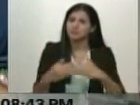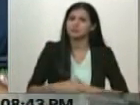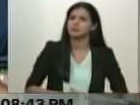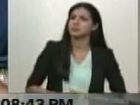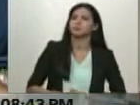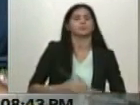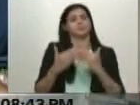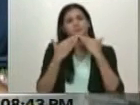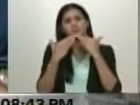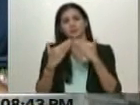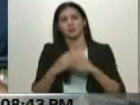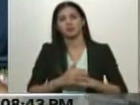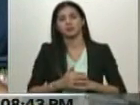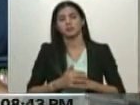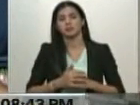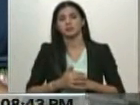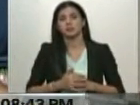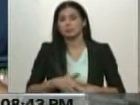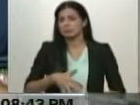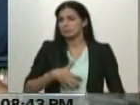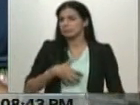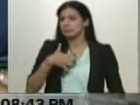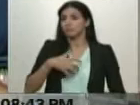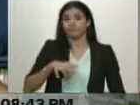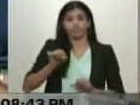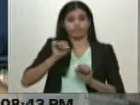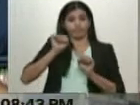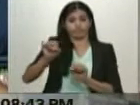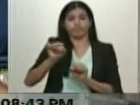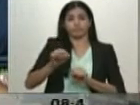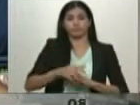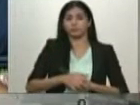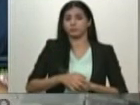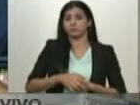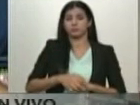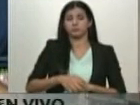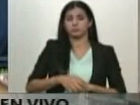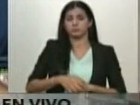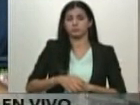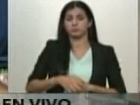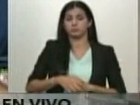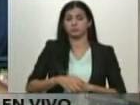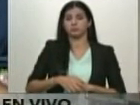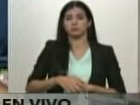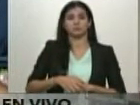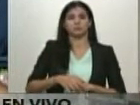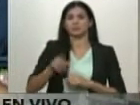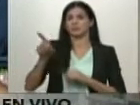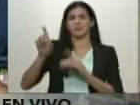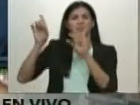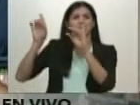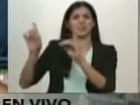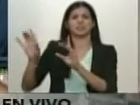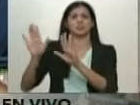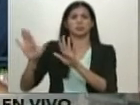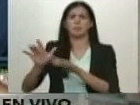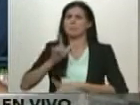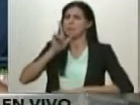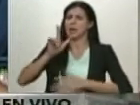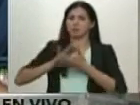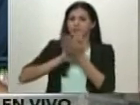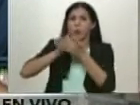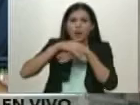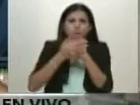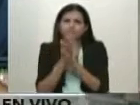Les agradezco, y toda esa indignación y rechazo a la medida mezquina y egoísta malévola de la